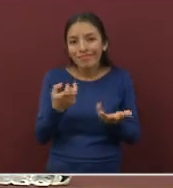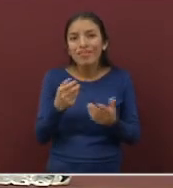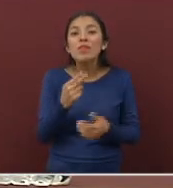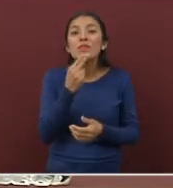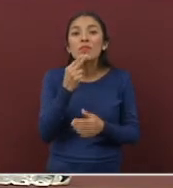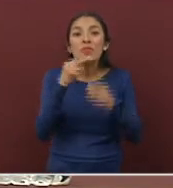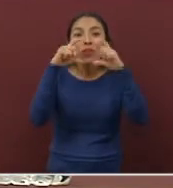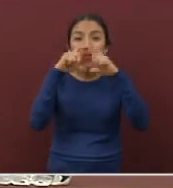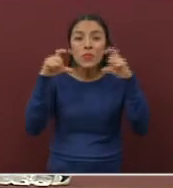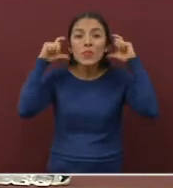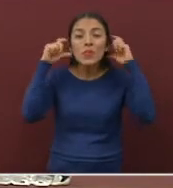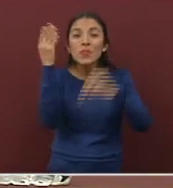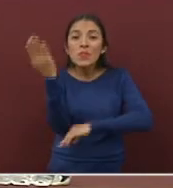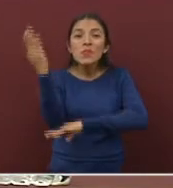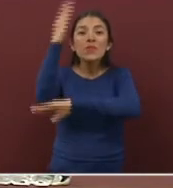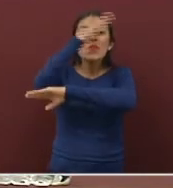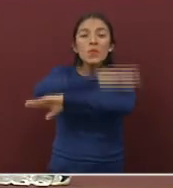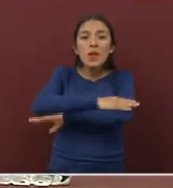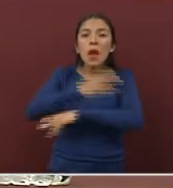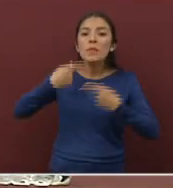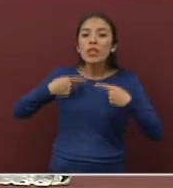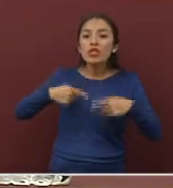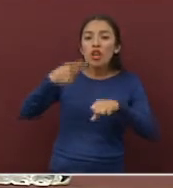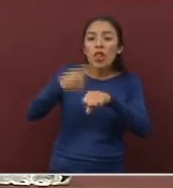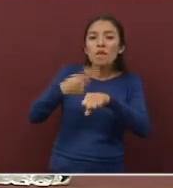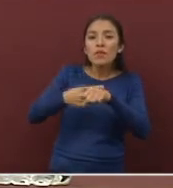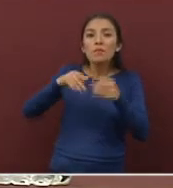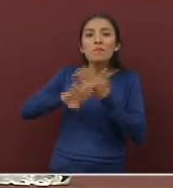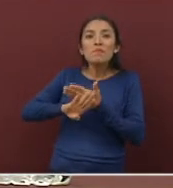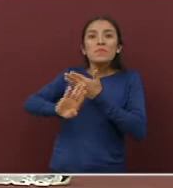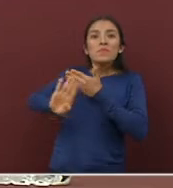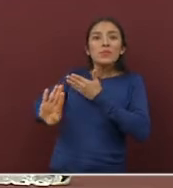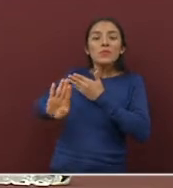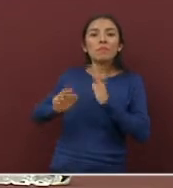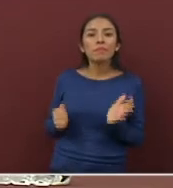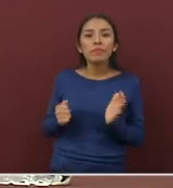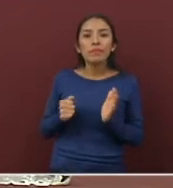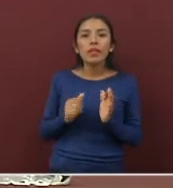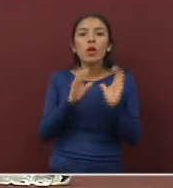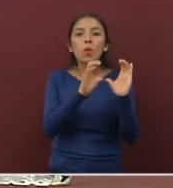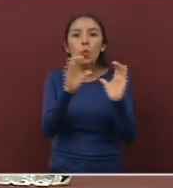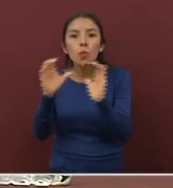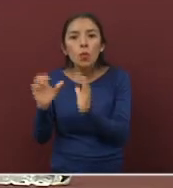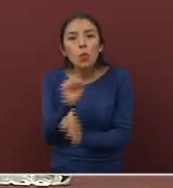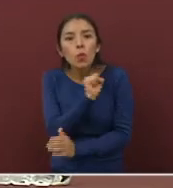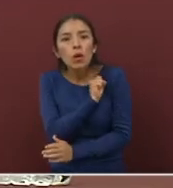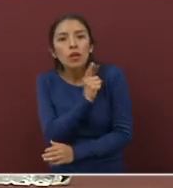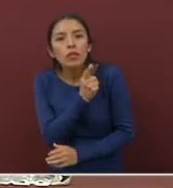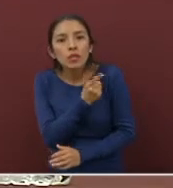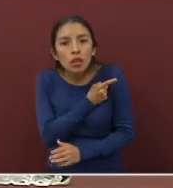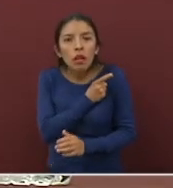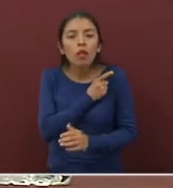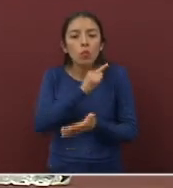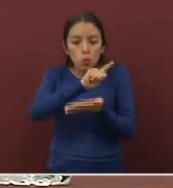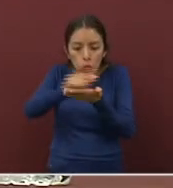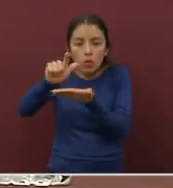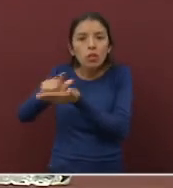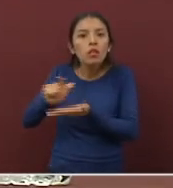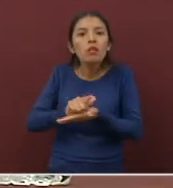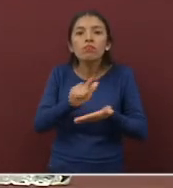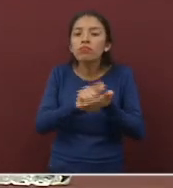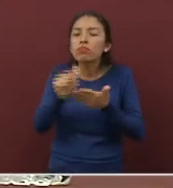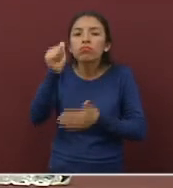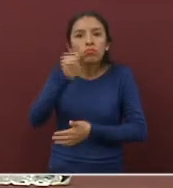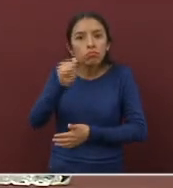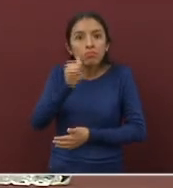distancia entre la persona enferma y la sana así como la higiene correcta y continua que como se podrán dar cuenta